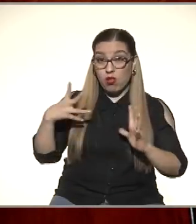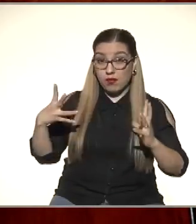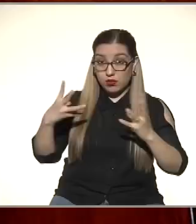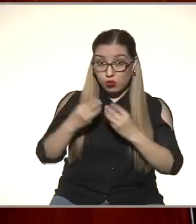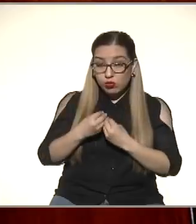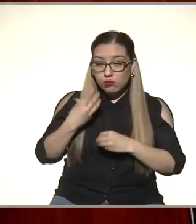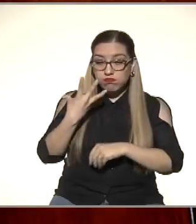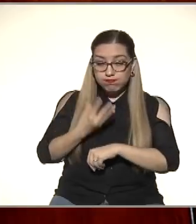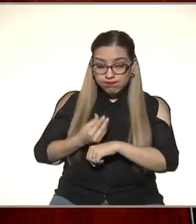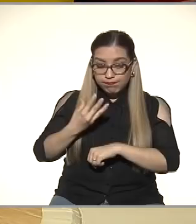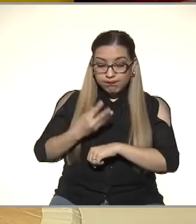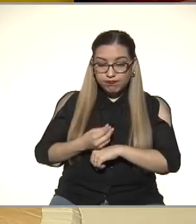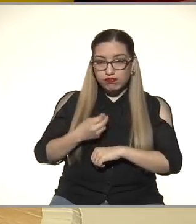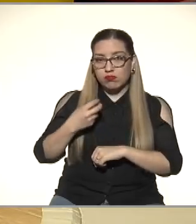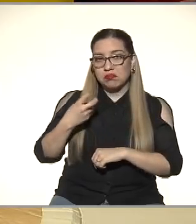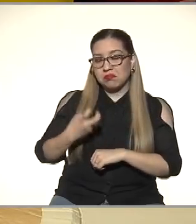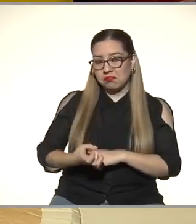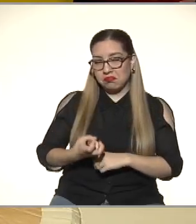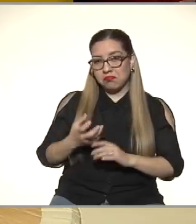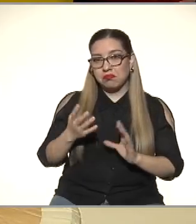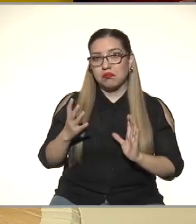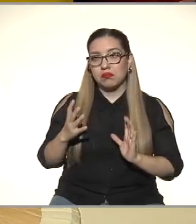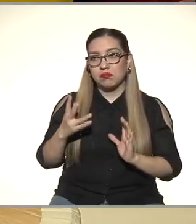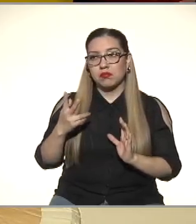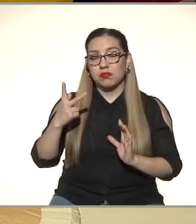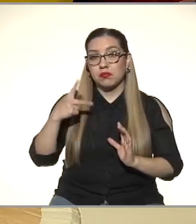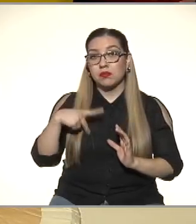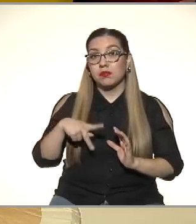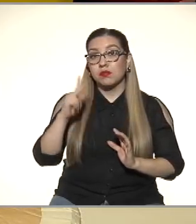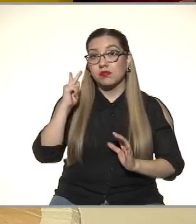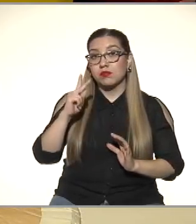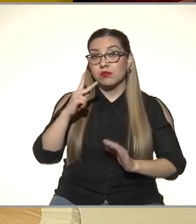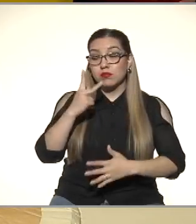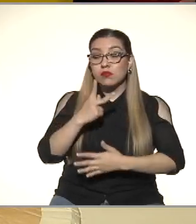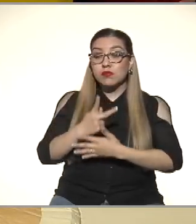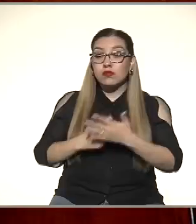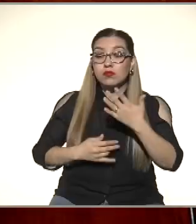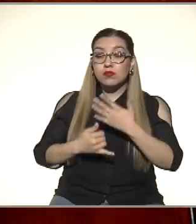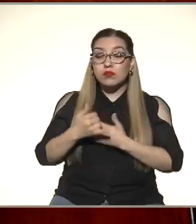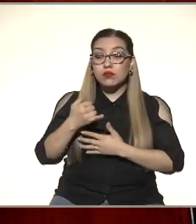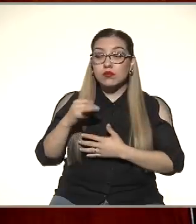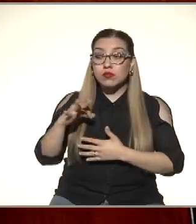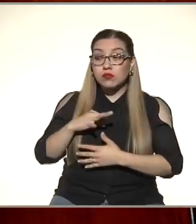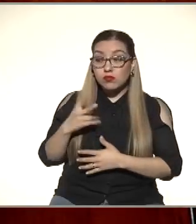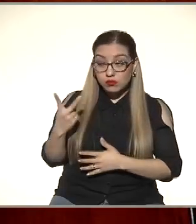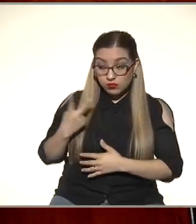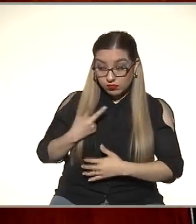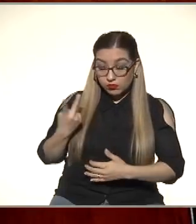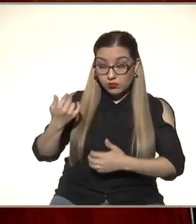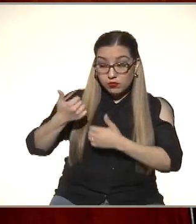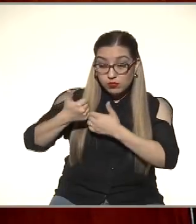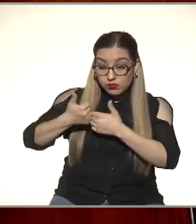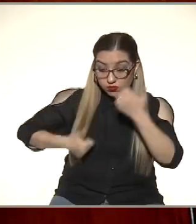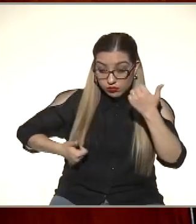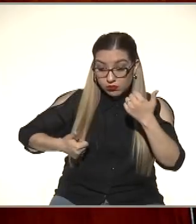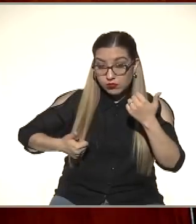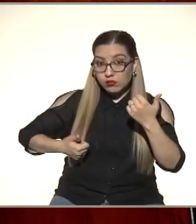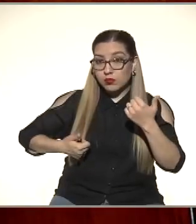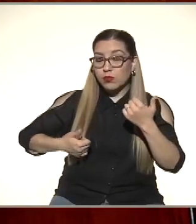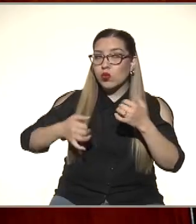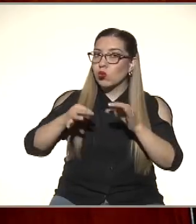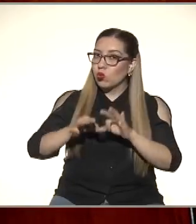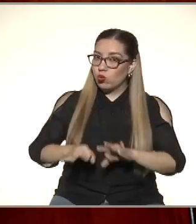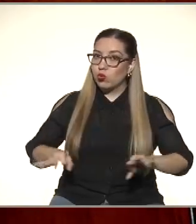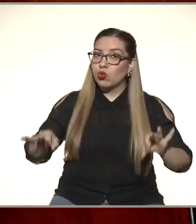la planeación, eso también sí nos vamos a separar. ¿Cómo va a ocurrir esto? Es muy importante,